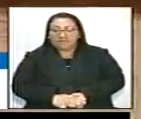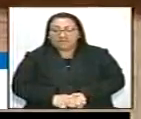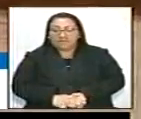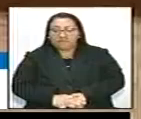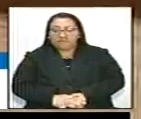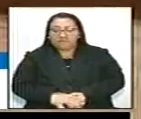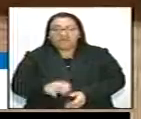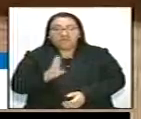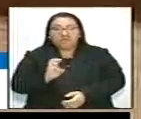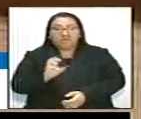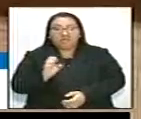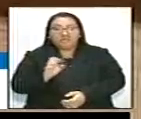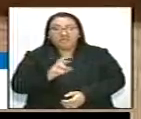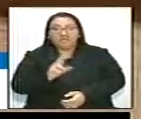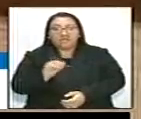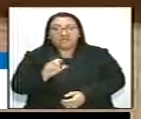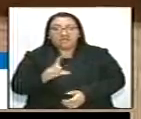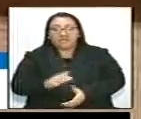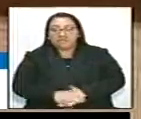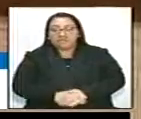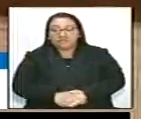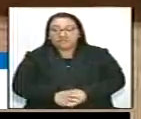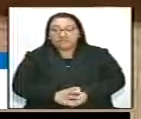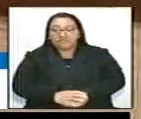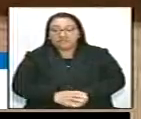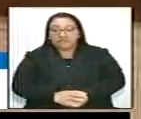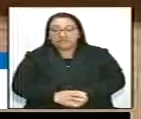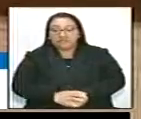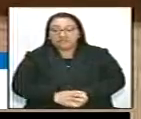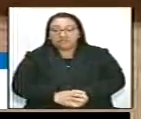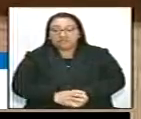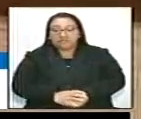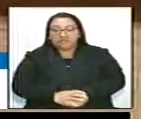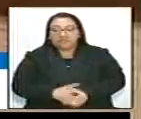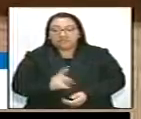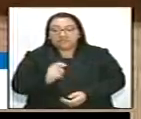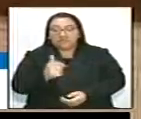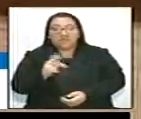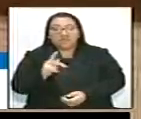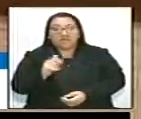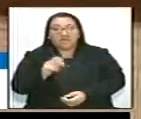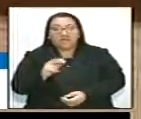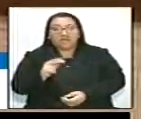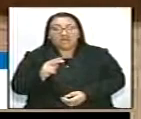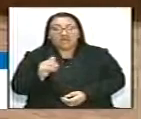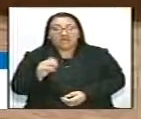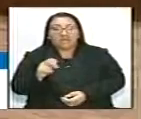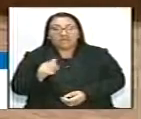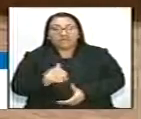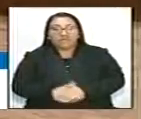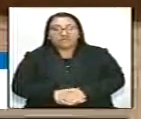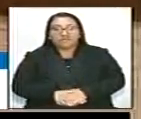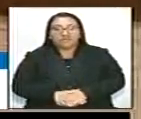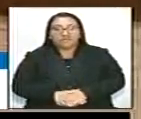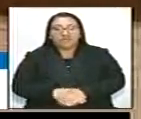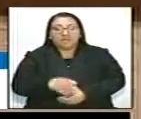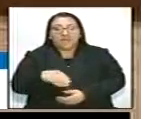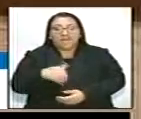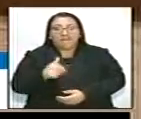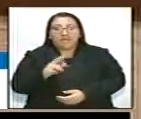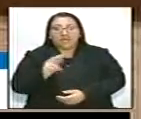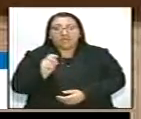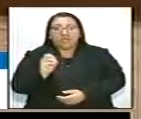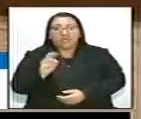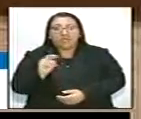Congresista Héctor Becerril Rodríguez. Congresista Milagros Takayama Jiménez. Congresista Guillermo Martorell